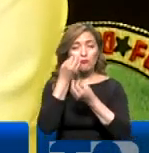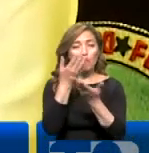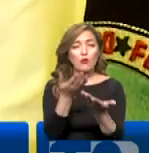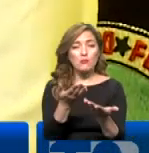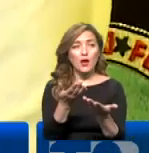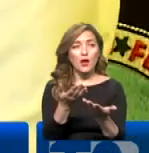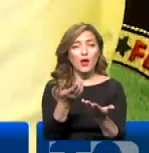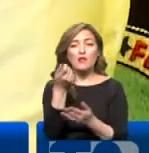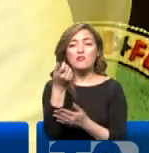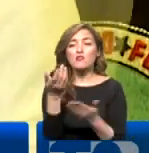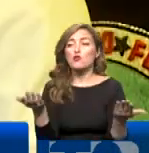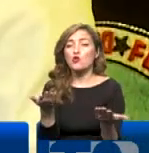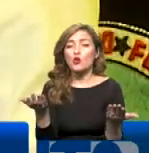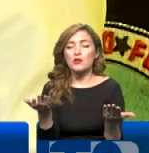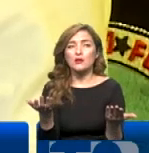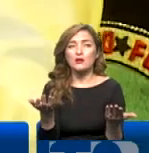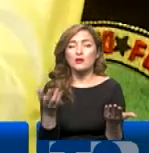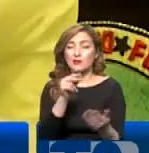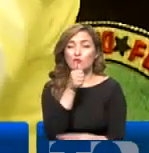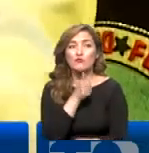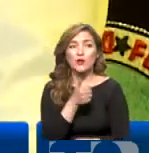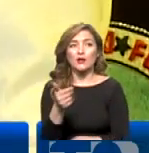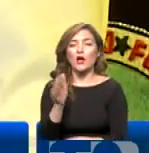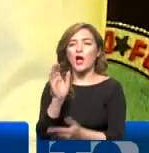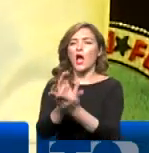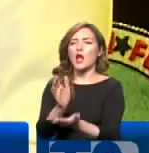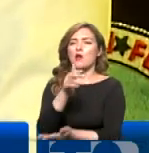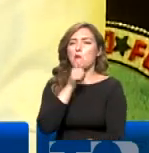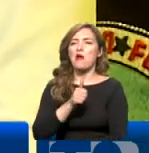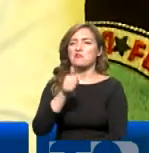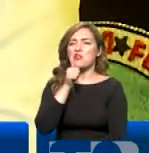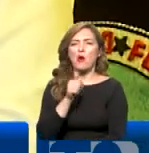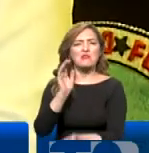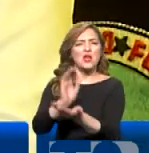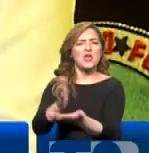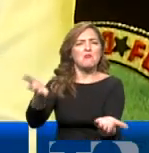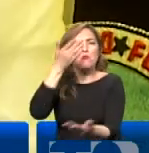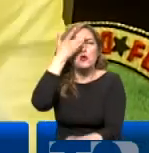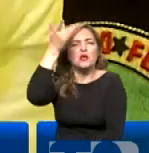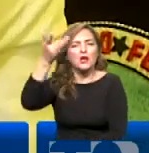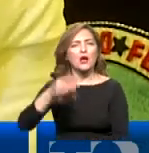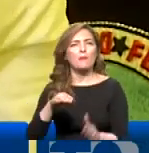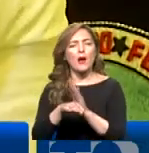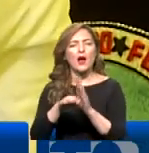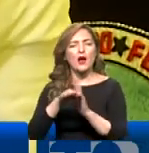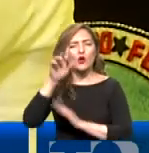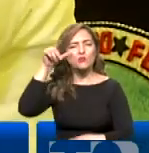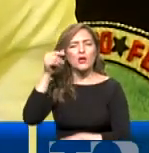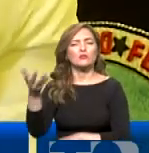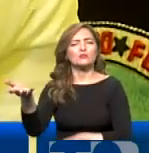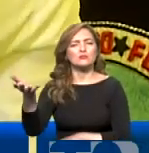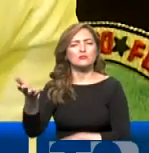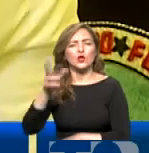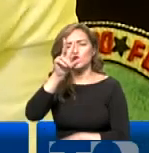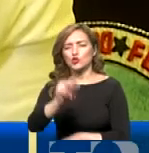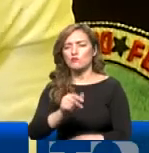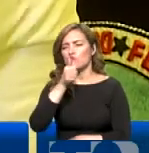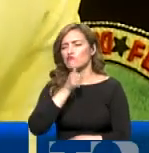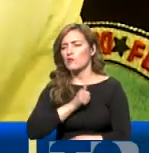indique dónde está su plata? No tolerarían. ¿Y por qué le toleran eso los ecuatorianos al Banco del Estado? No hay que tolerar el